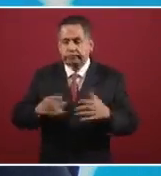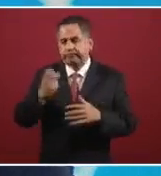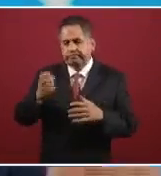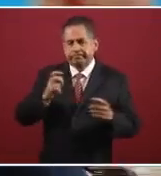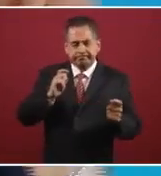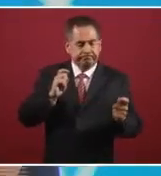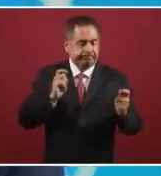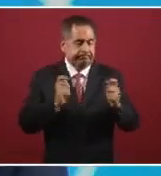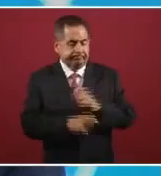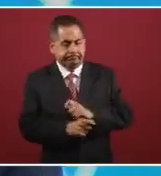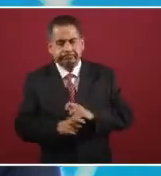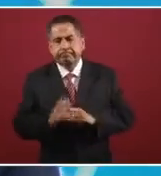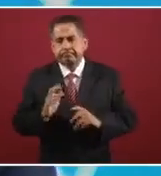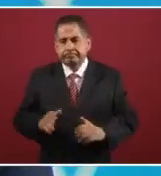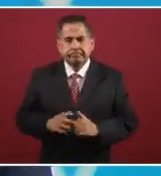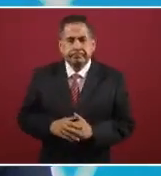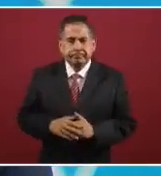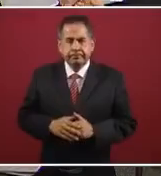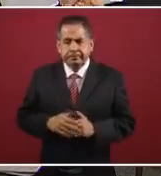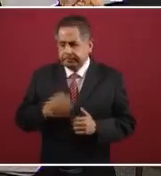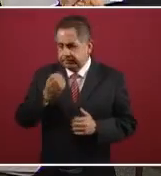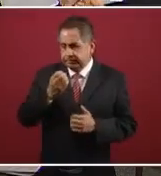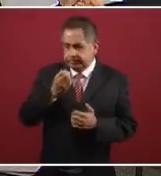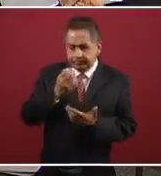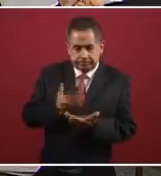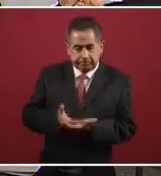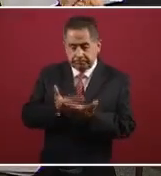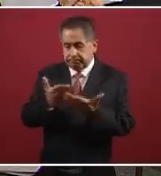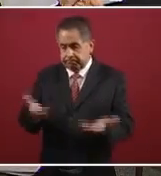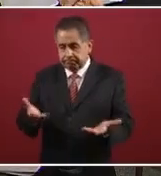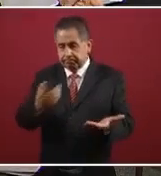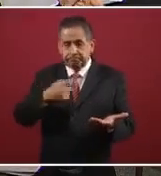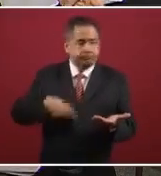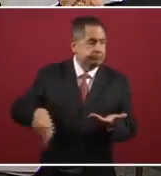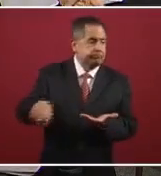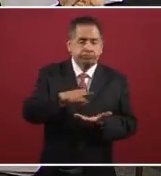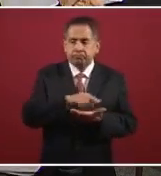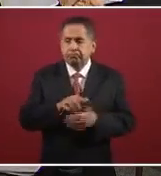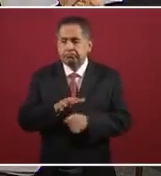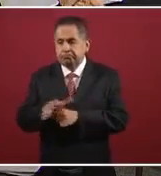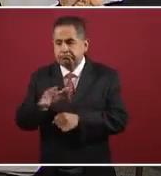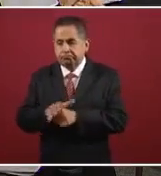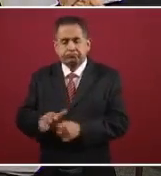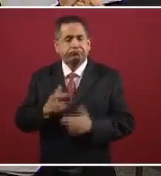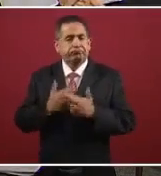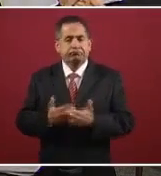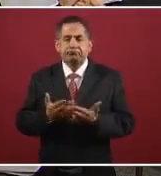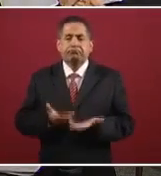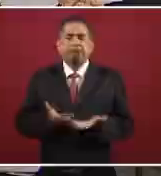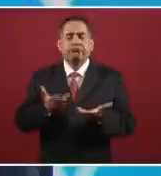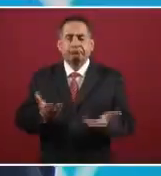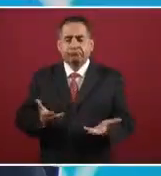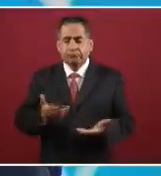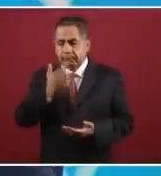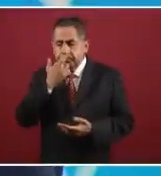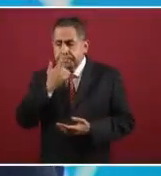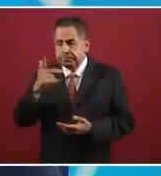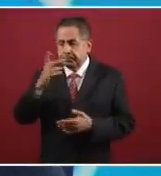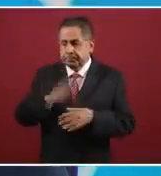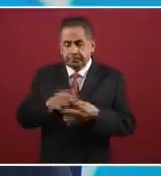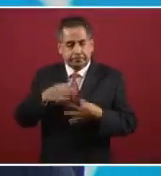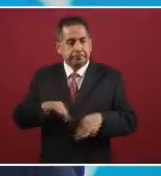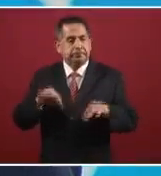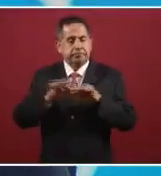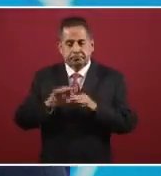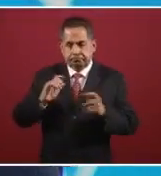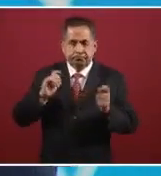tiempo. Y porque pusimos el plato de comida sobre la mesa, hoy podemos plantearnos medidas mucho más